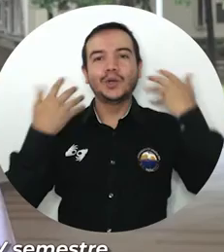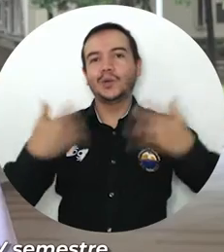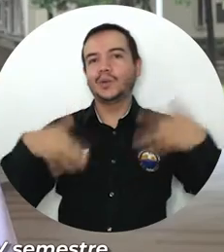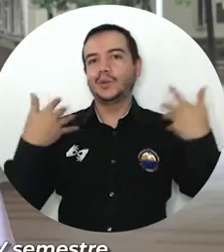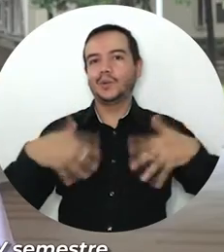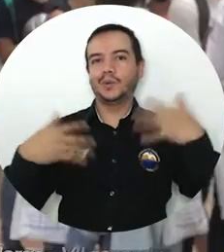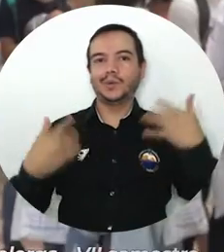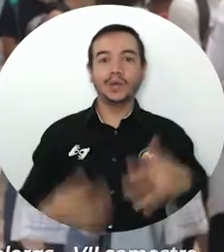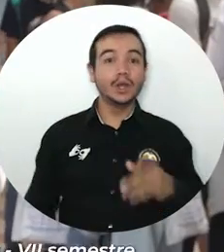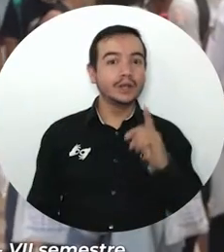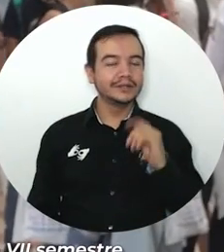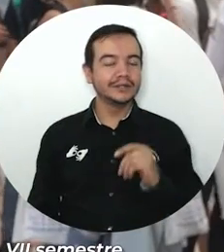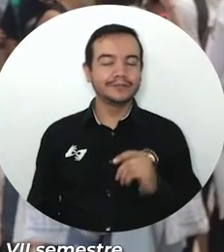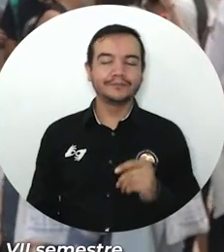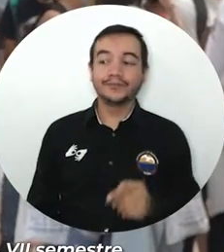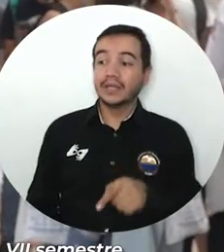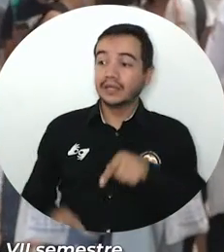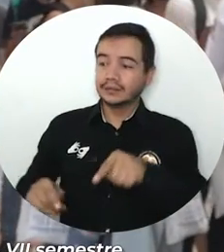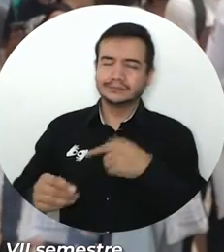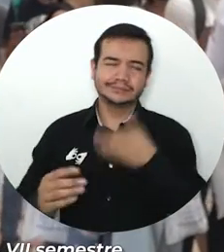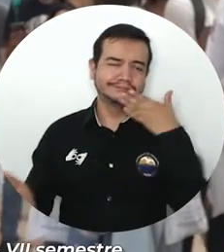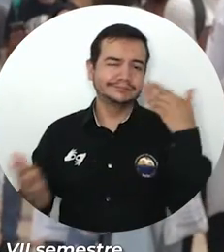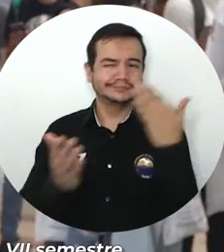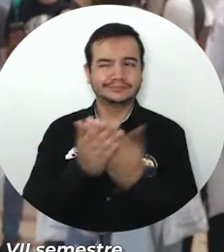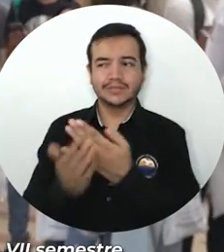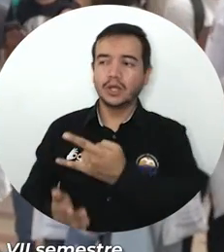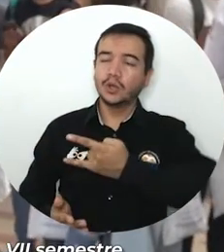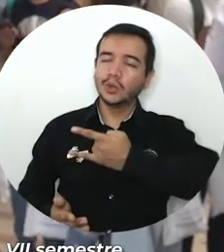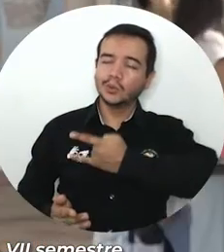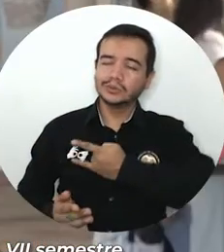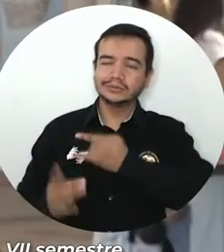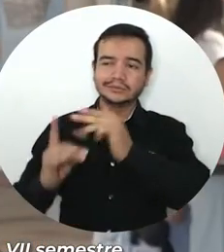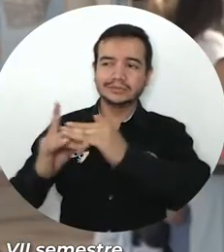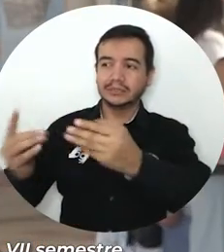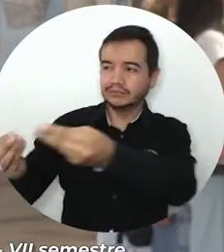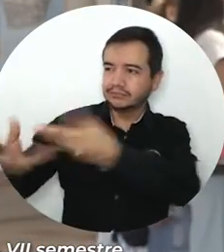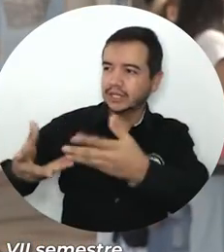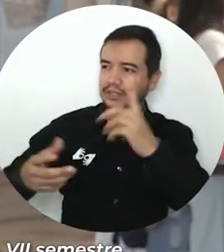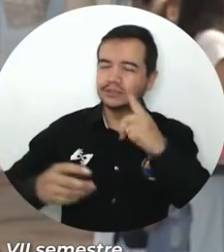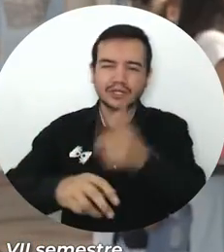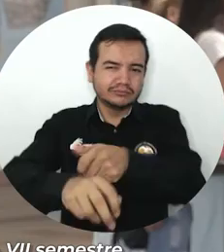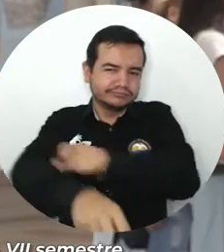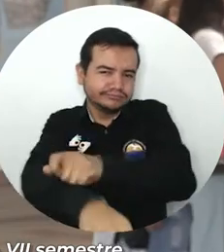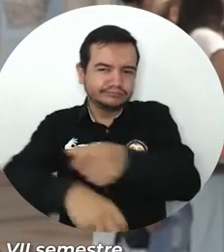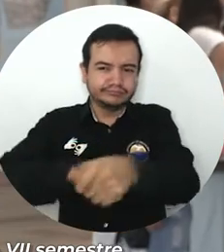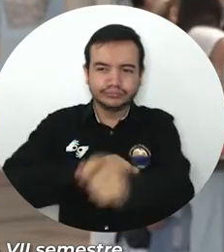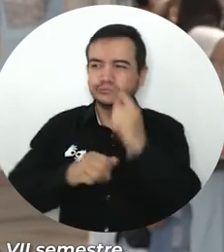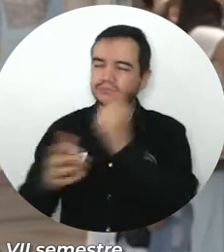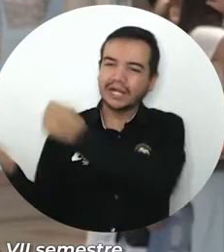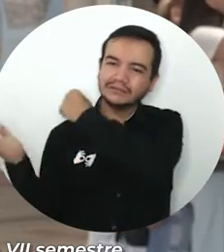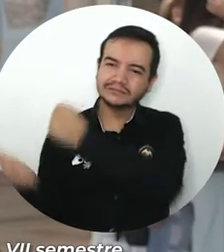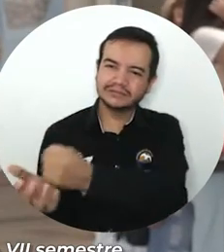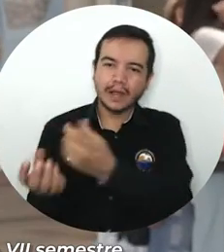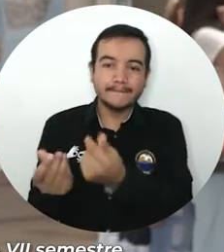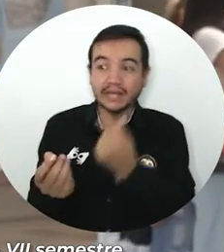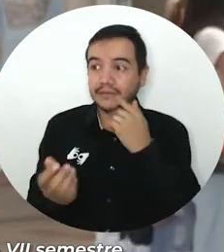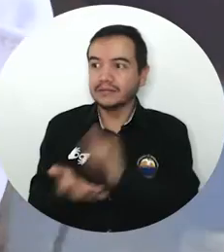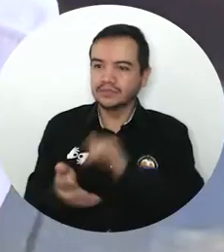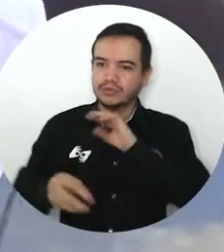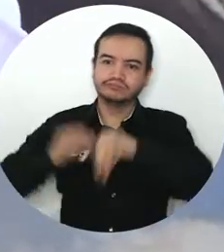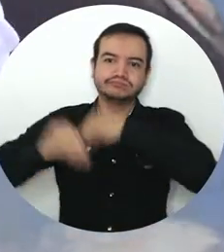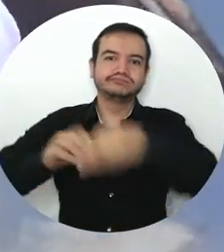felicidad que tengo. Gracias a la universidad por esforzarse por todos los recursos que se necesitaban para llegar a estos